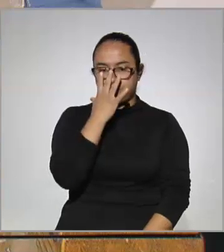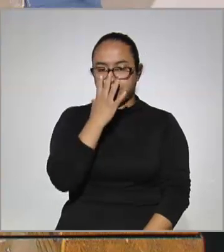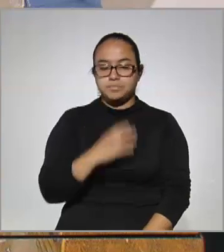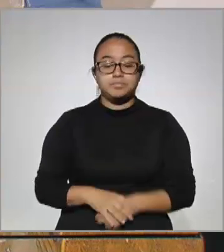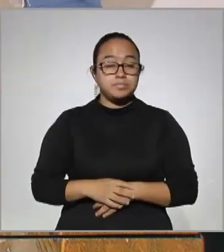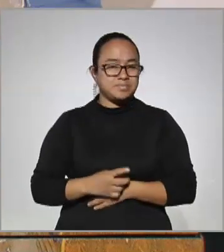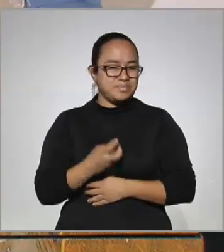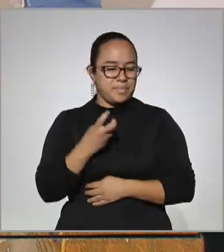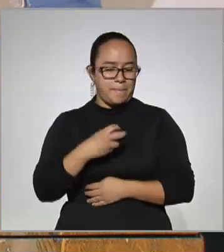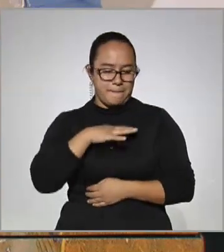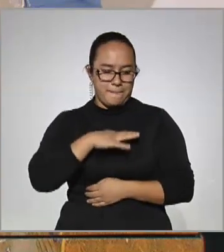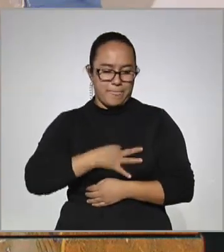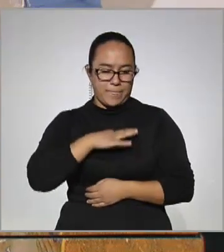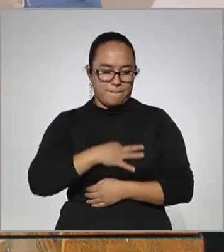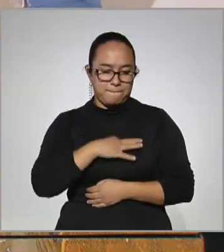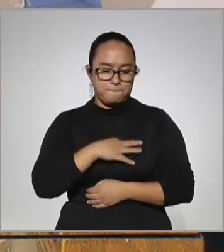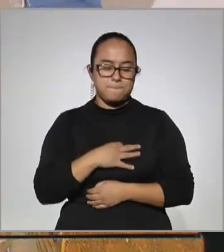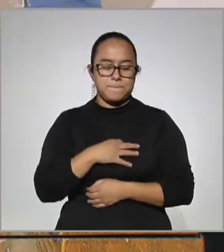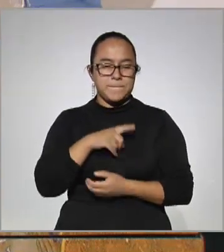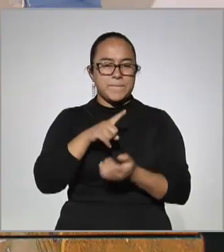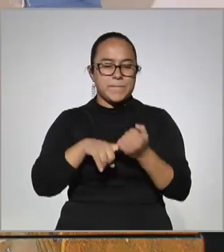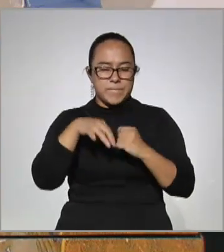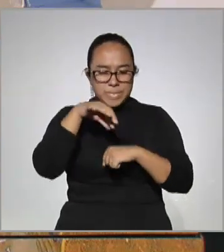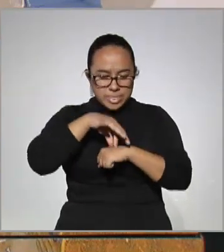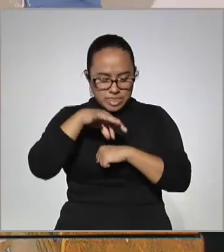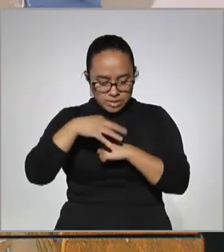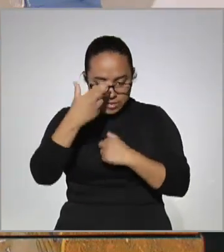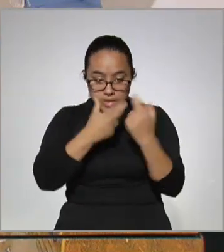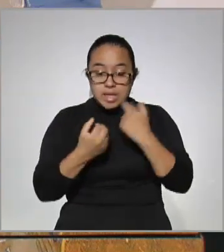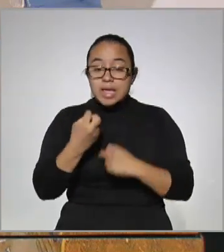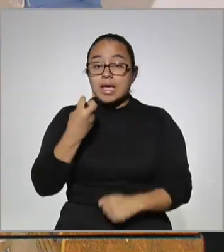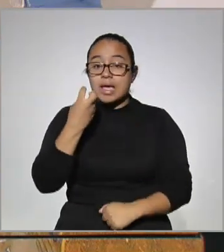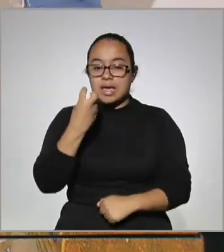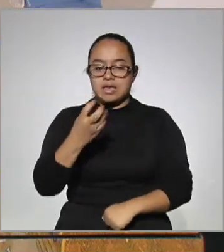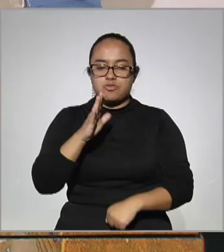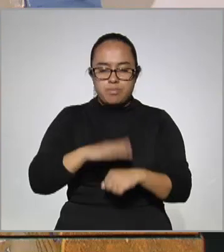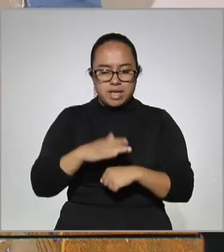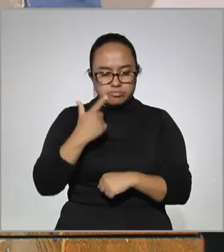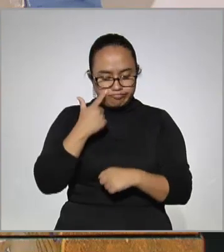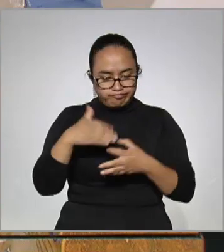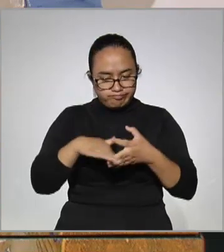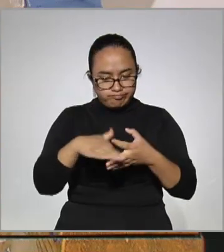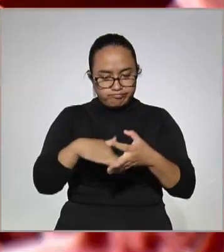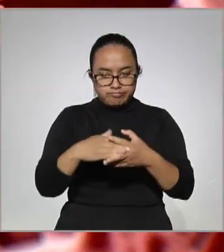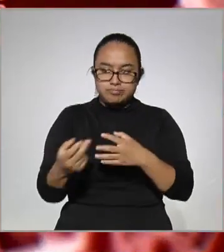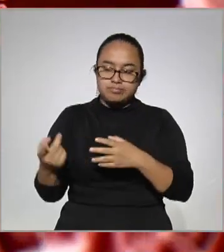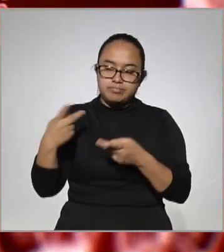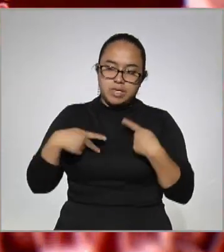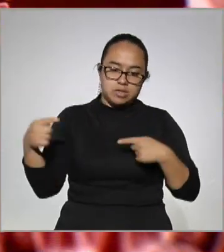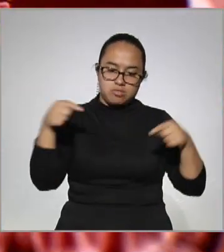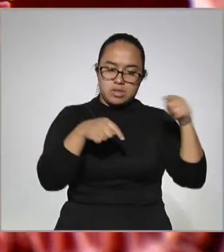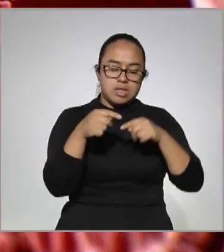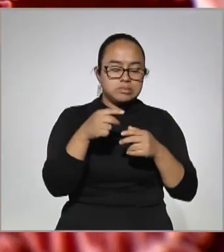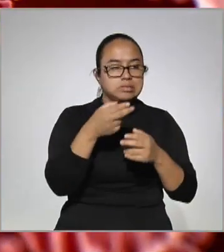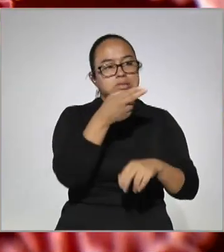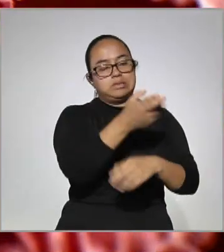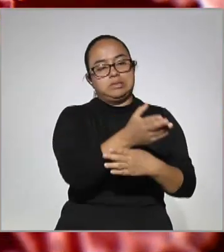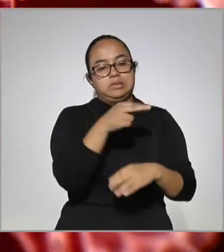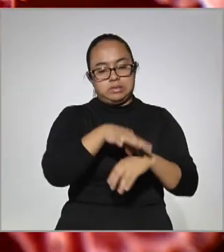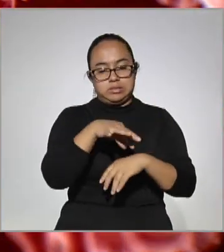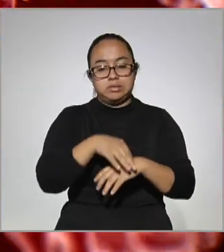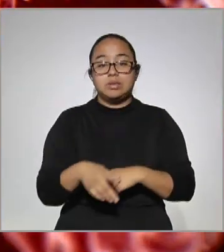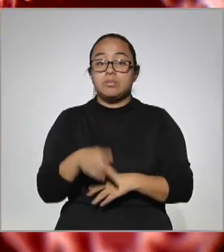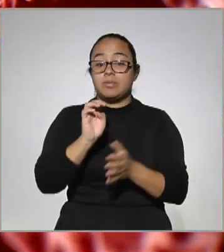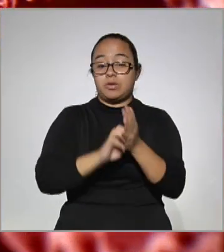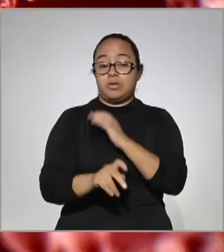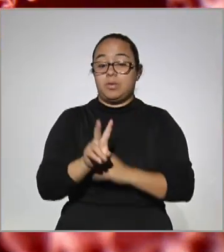infección que nosotros le llamamos clínica es uno de los motivos más frecuentes de la consulta. Pero si adquirimos un virus de